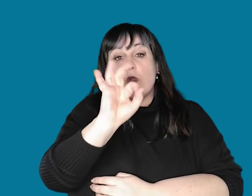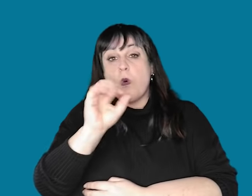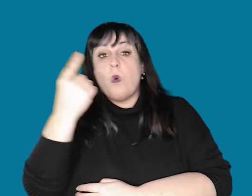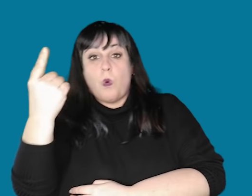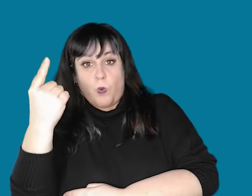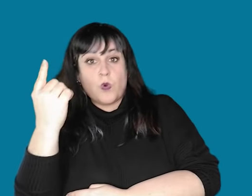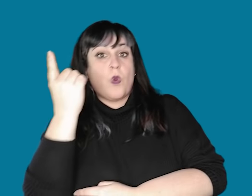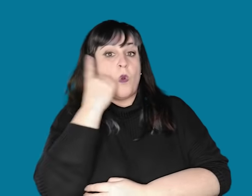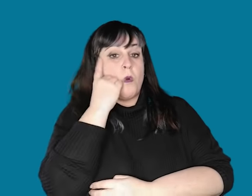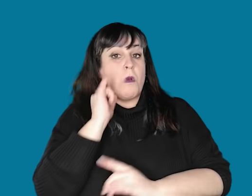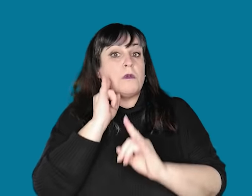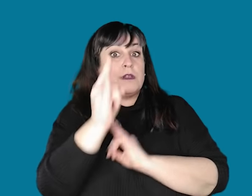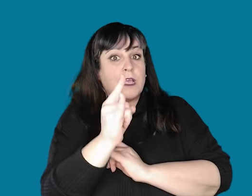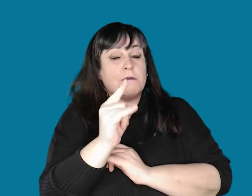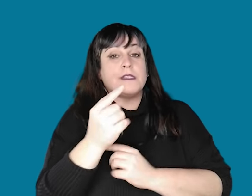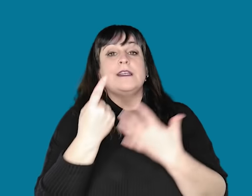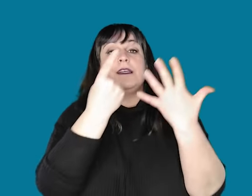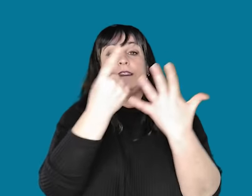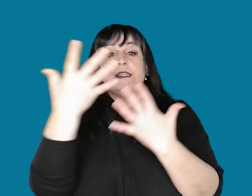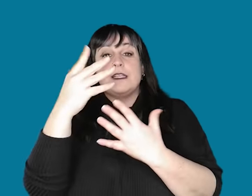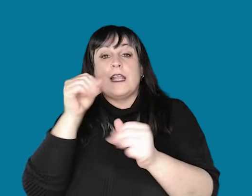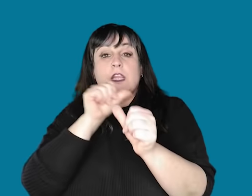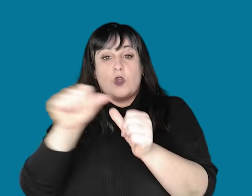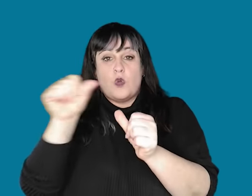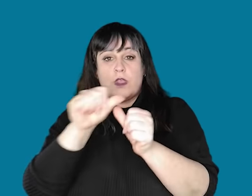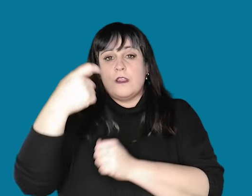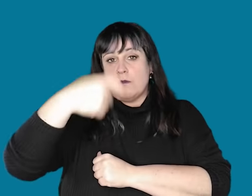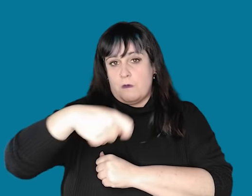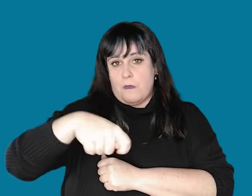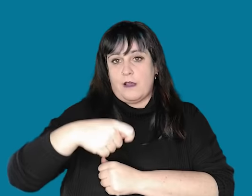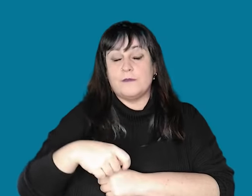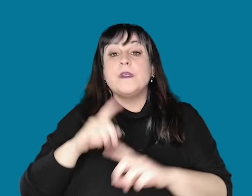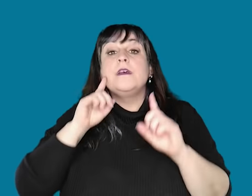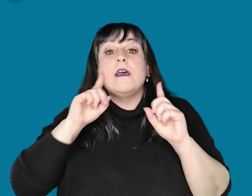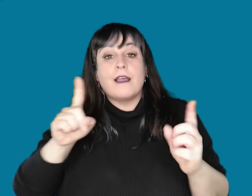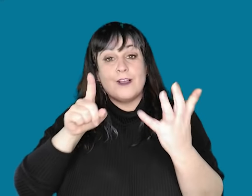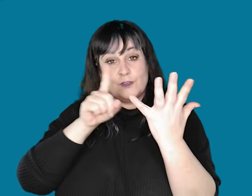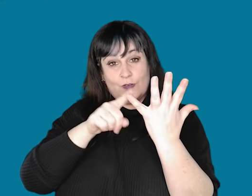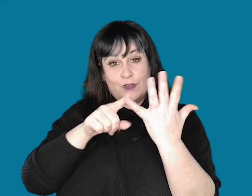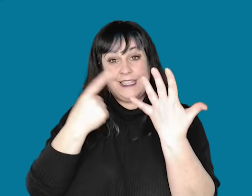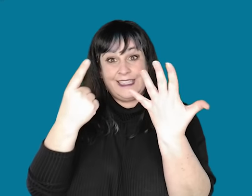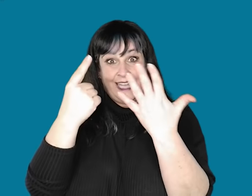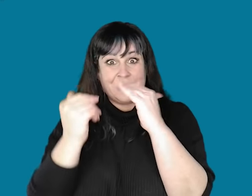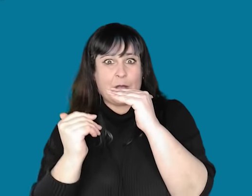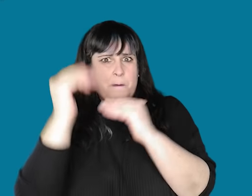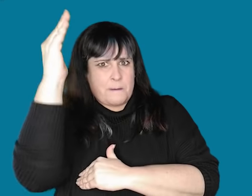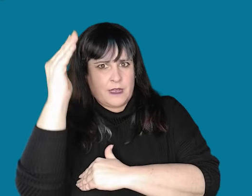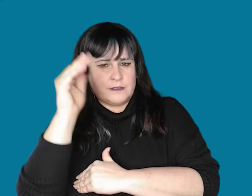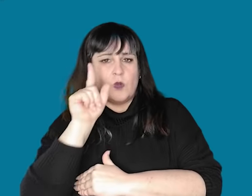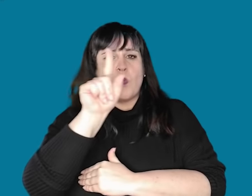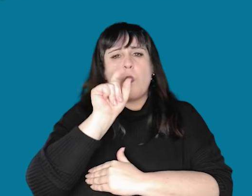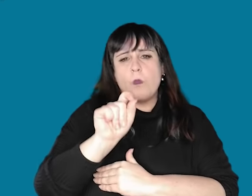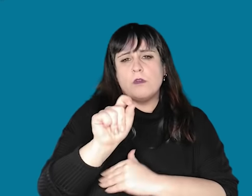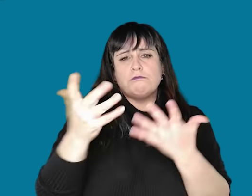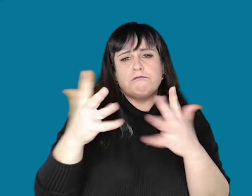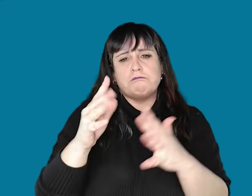un 0 o un 1 y llamas desde un móvil pagar a 65 céntimo por minuto como máximo y si la cuarta cifra es superior a